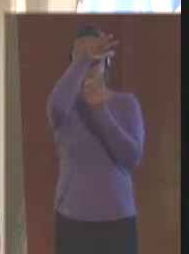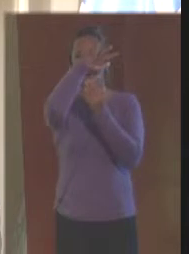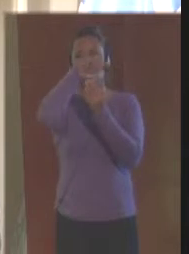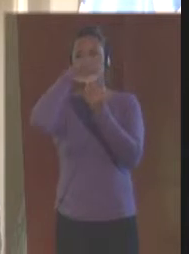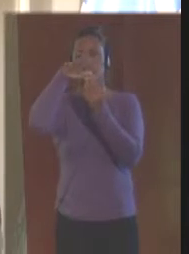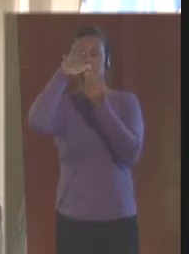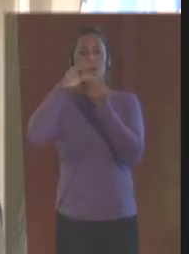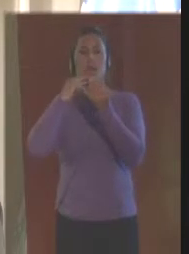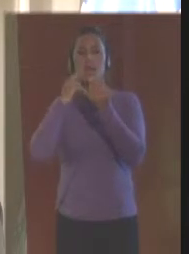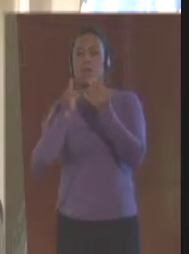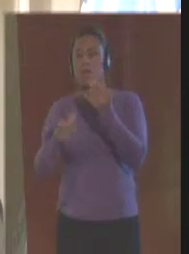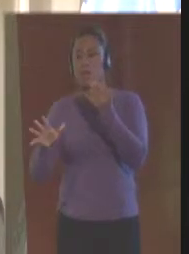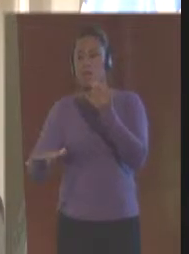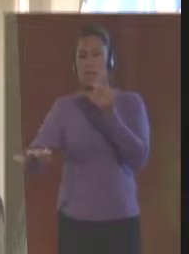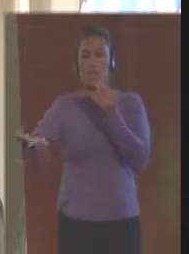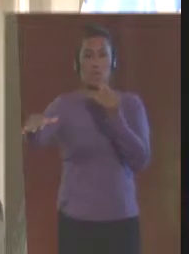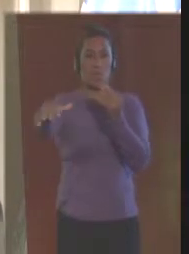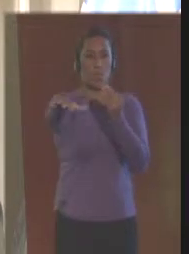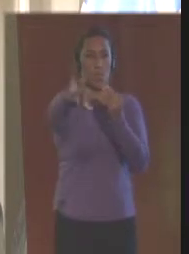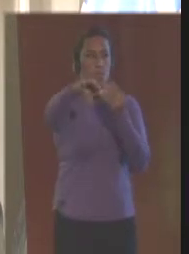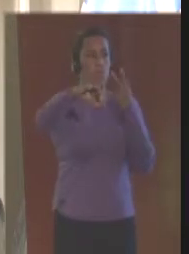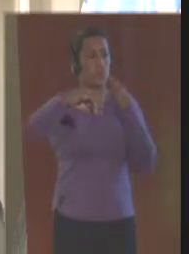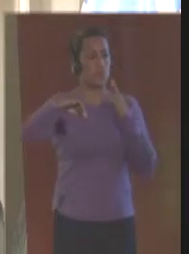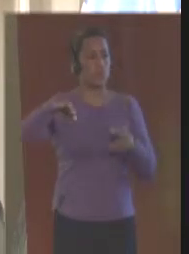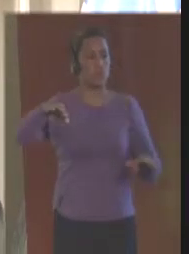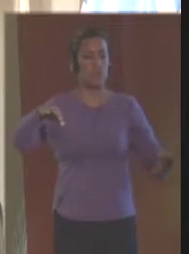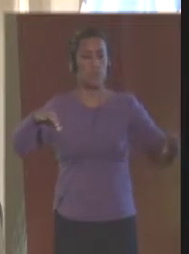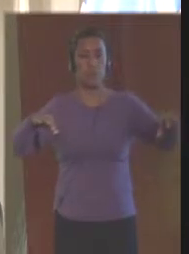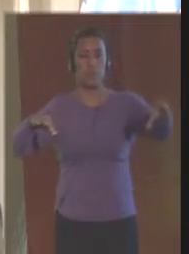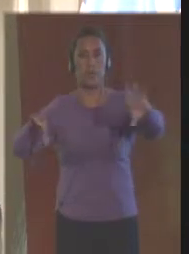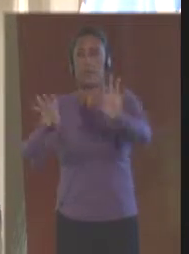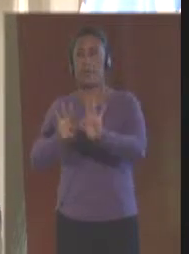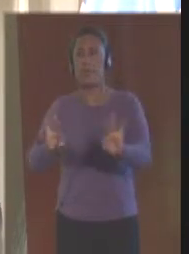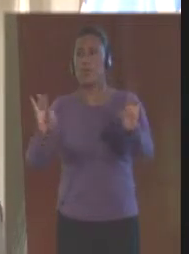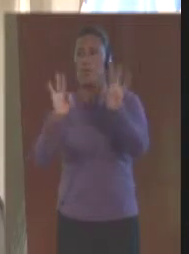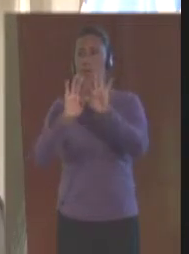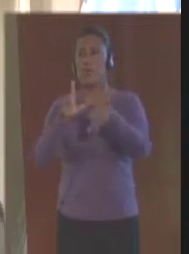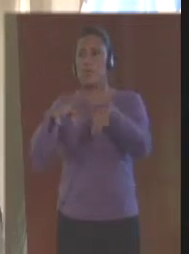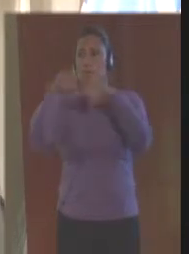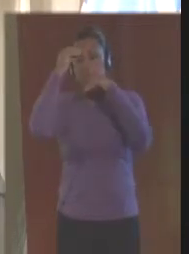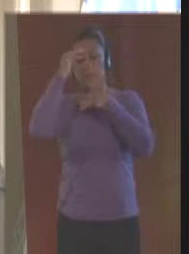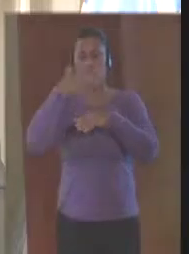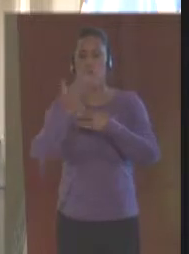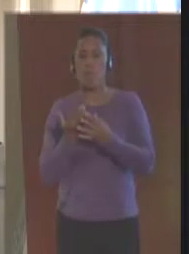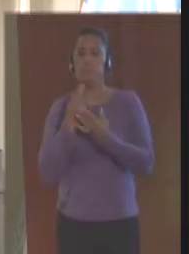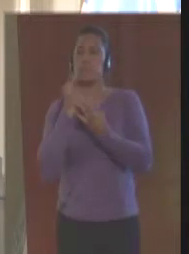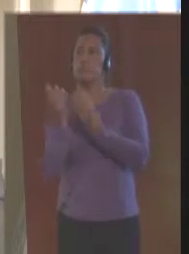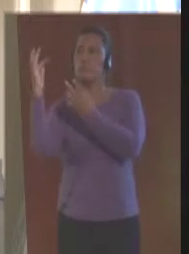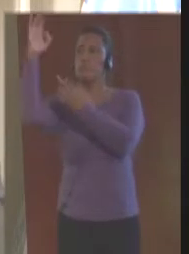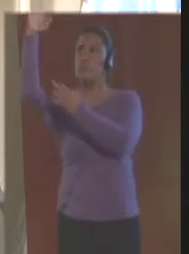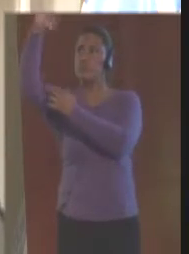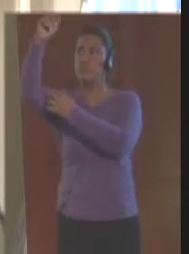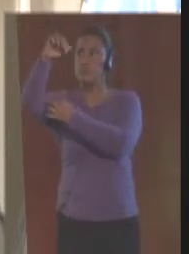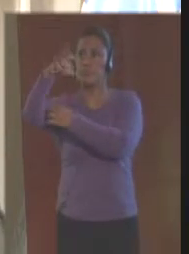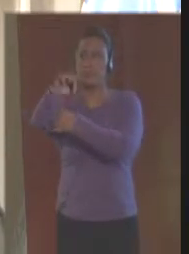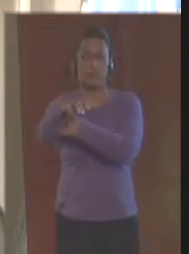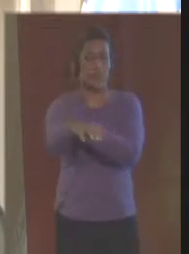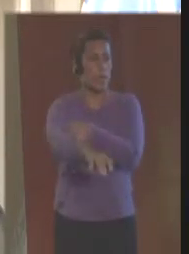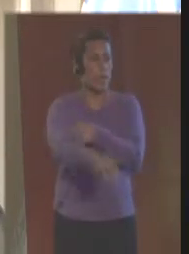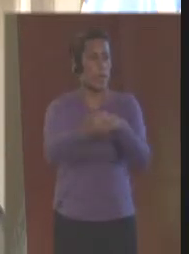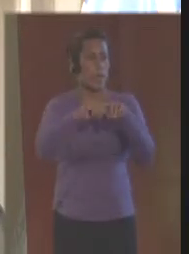de ríos muy importante. Hemos aprendido a convivir con los ríos, con las quebradas. Y quizás